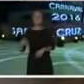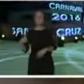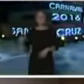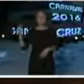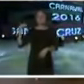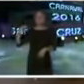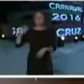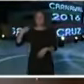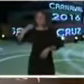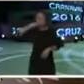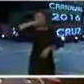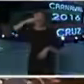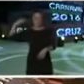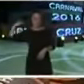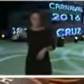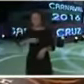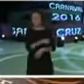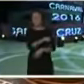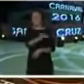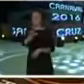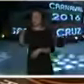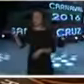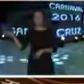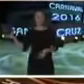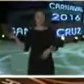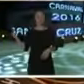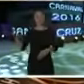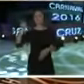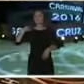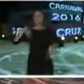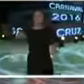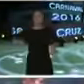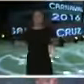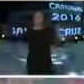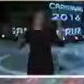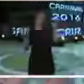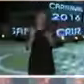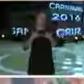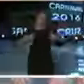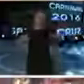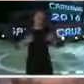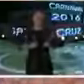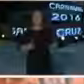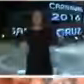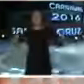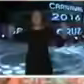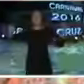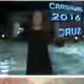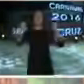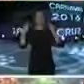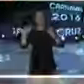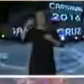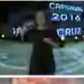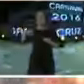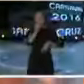las aquí, que acaba el show. Un tema hecho para